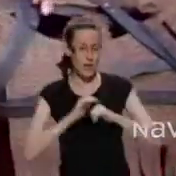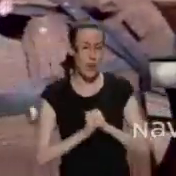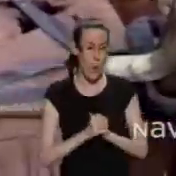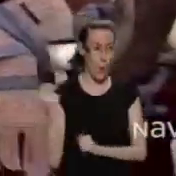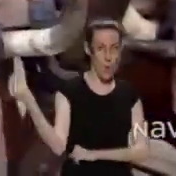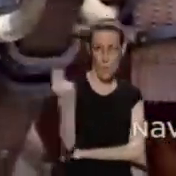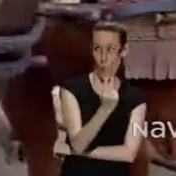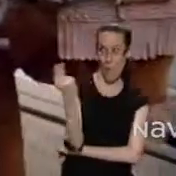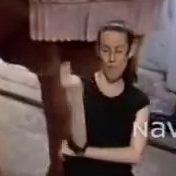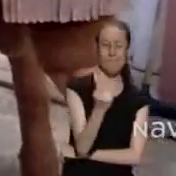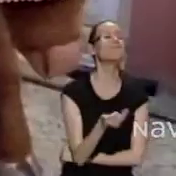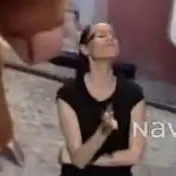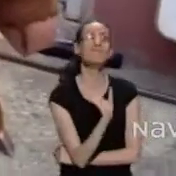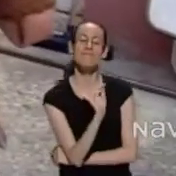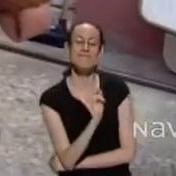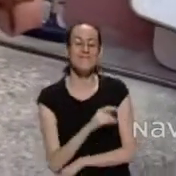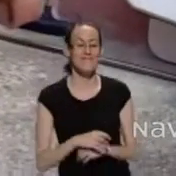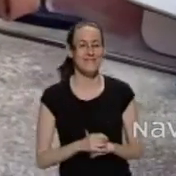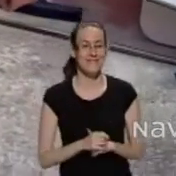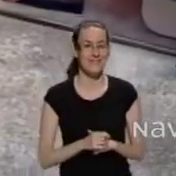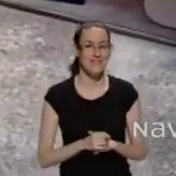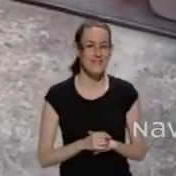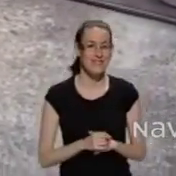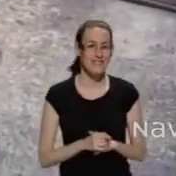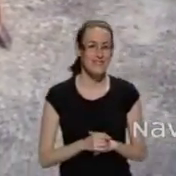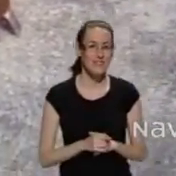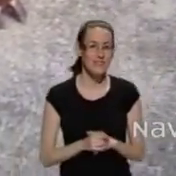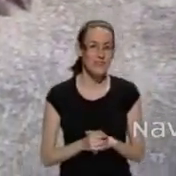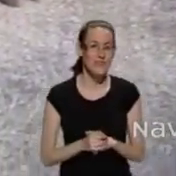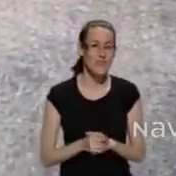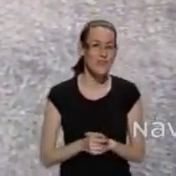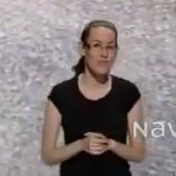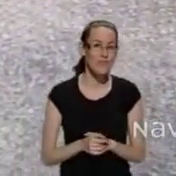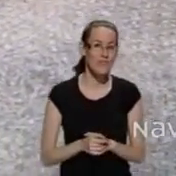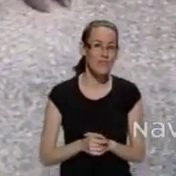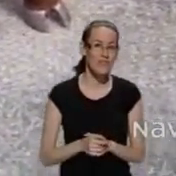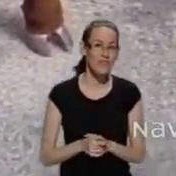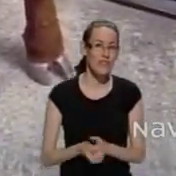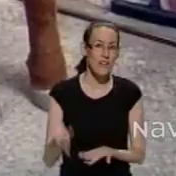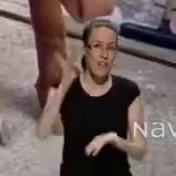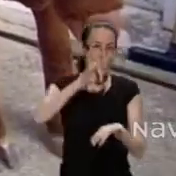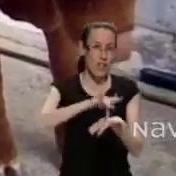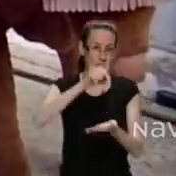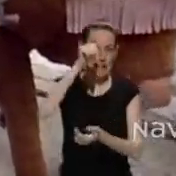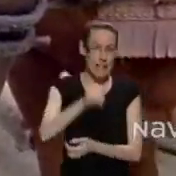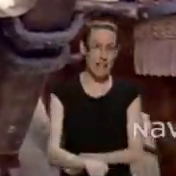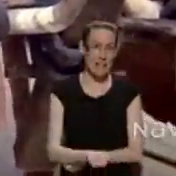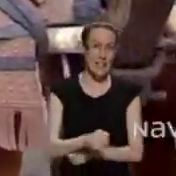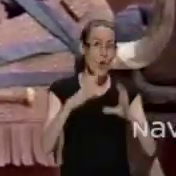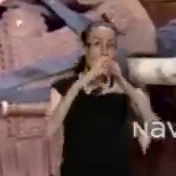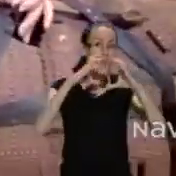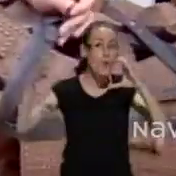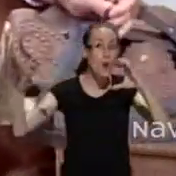menos. Nada más y nada menos, pues eso es. Cuando sacas estos bueyes aquí por un rodilla, ¿qué te dice la gente? Esto es cuando